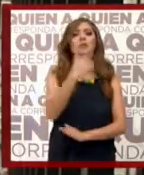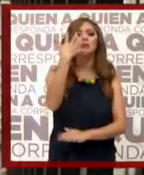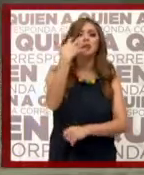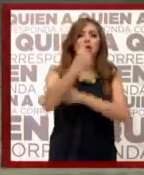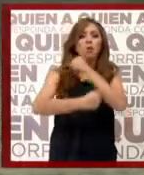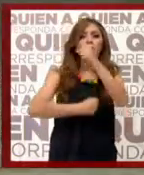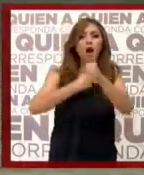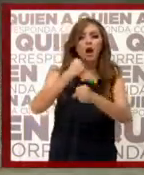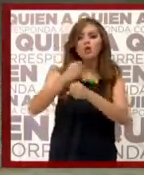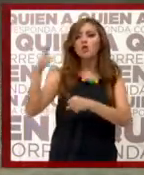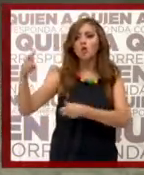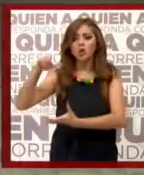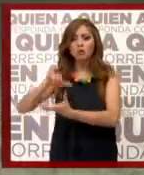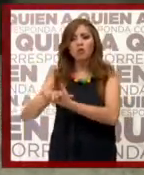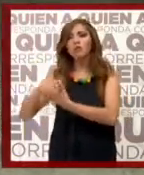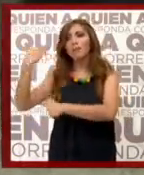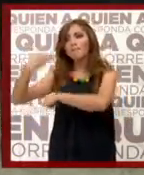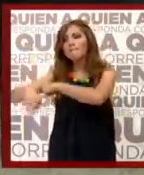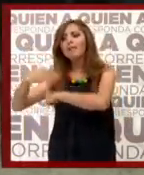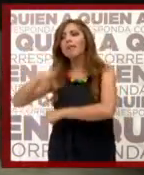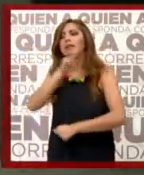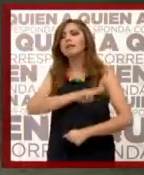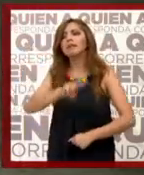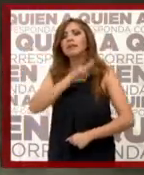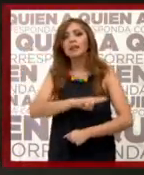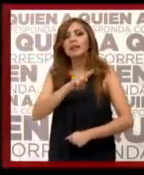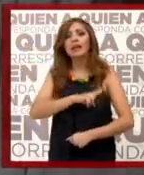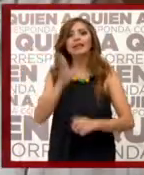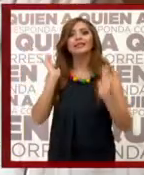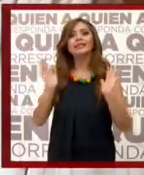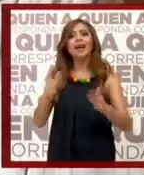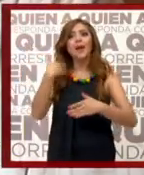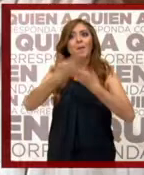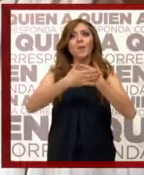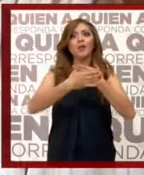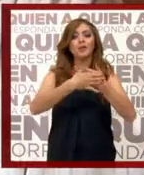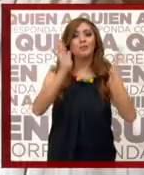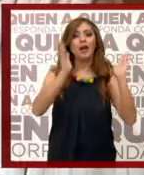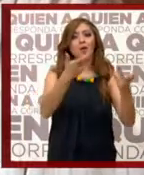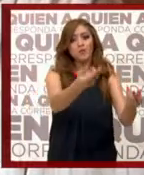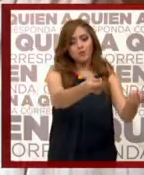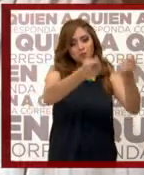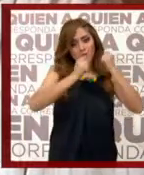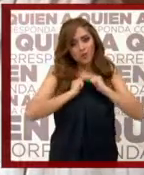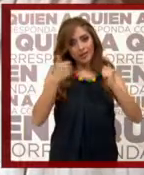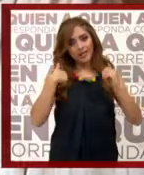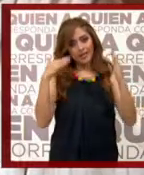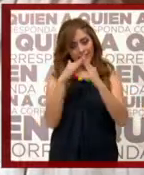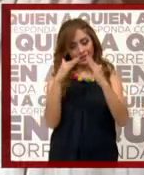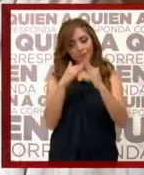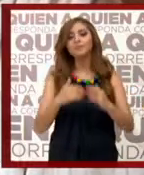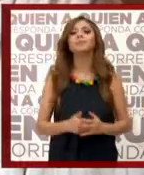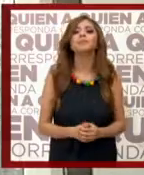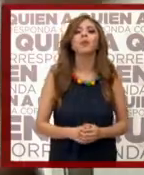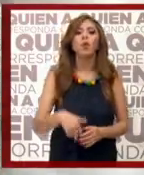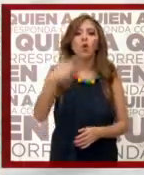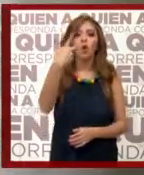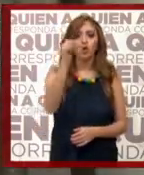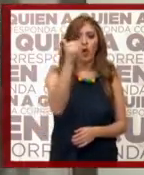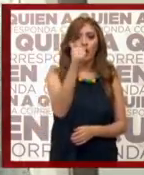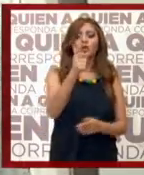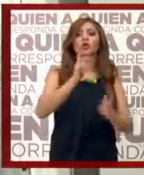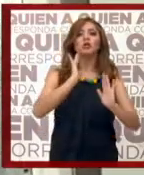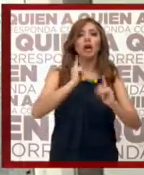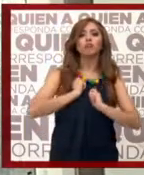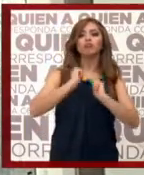rentó vivienda con su esposa e hijos, esperando ansioso su nuevo hogar. El 8 de agosto del año pasado entregaron los departamentos.